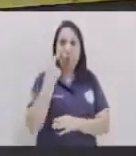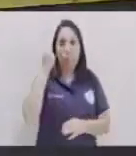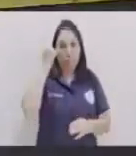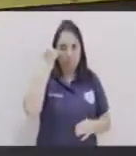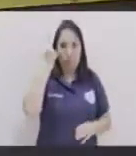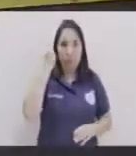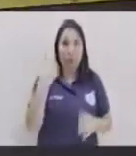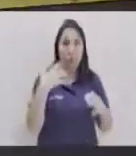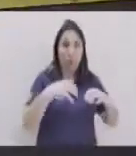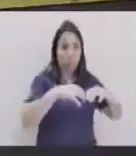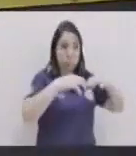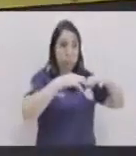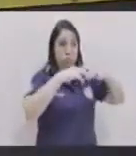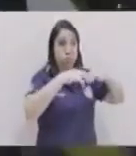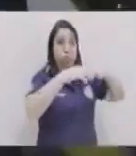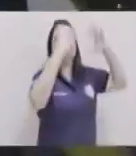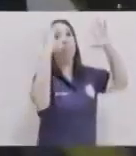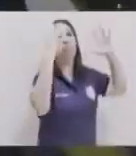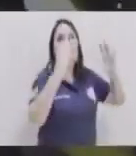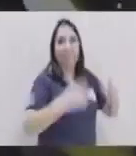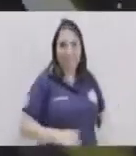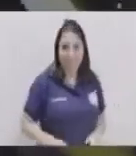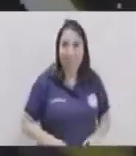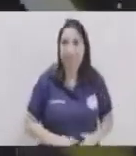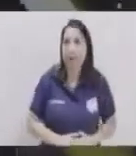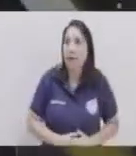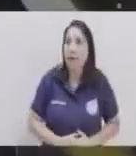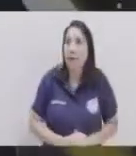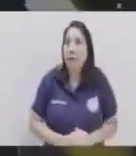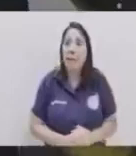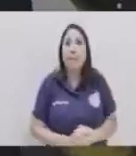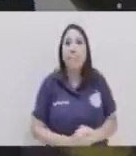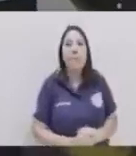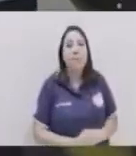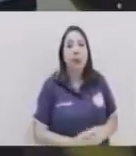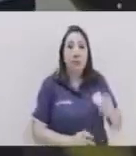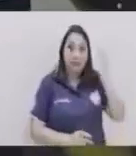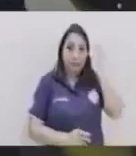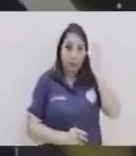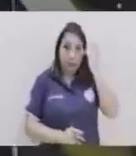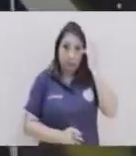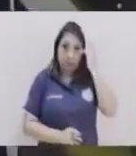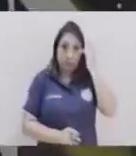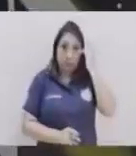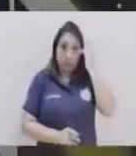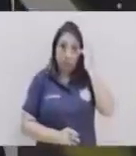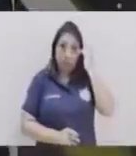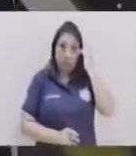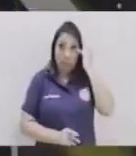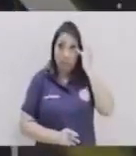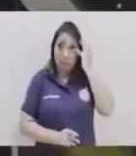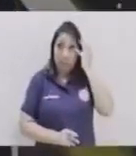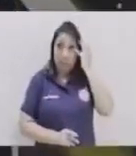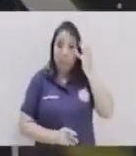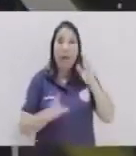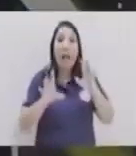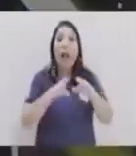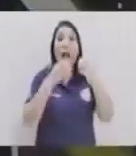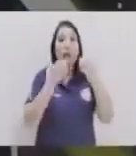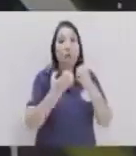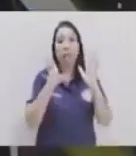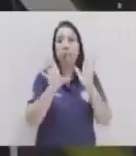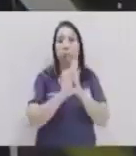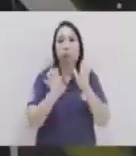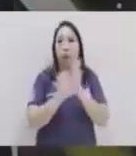vamos a recuperarnos de una mejor manera. Entonces podemos como que sacar un poquito de la historia de que antes